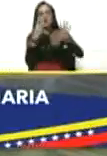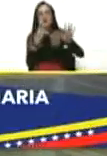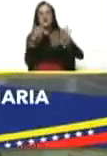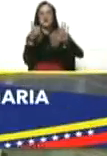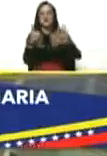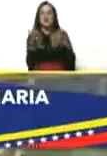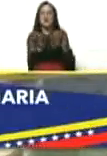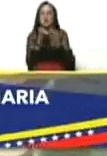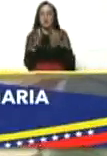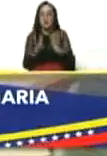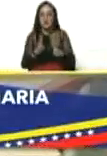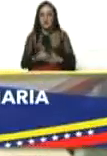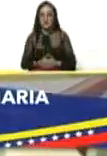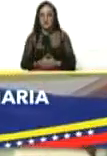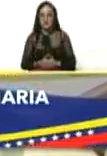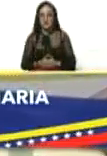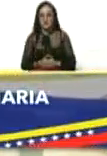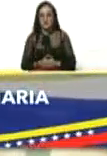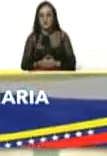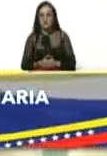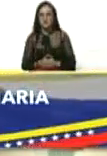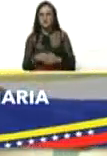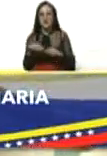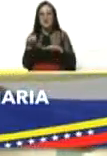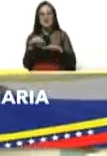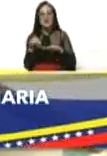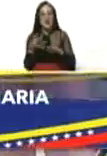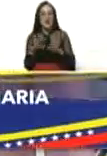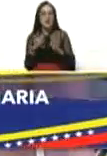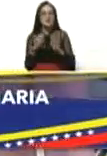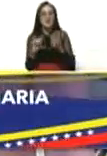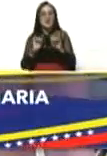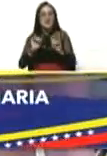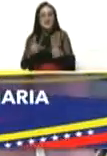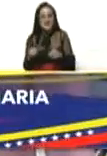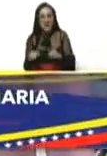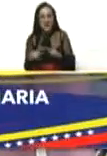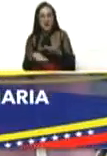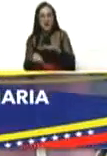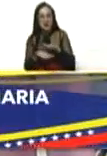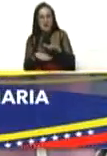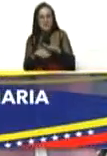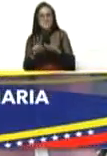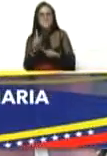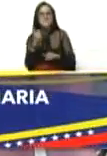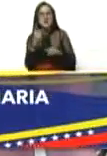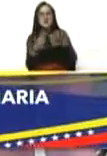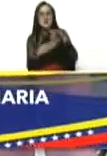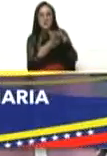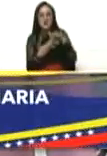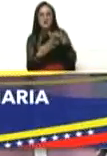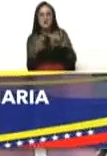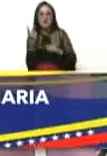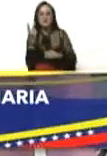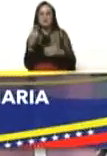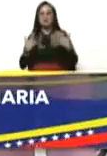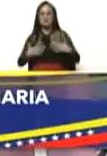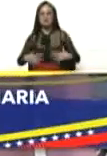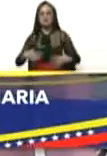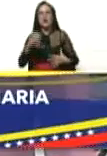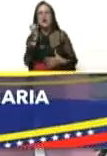121.486 estudiantes del nivel de educación inicial, primaria y secundaria. En